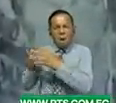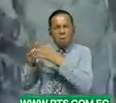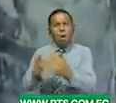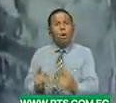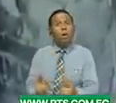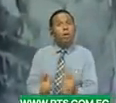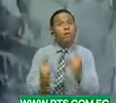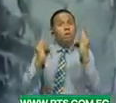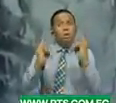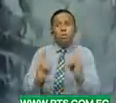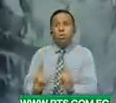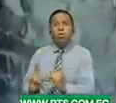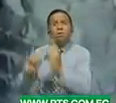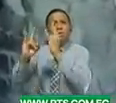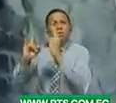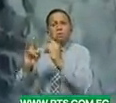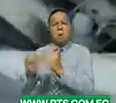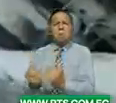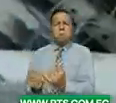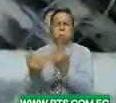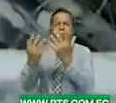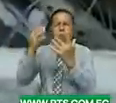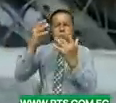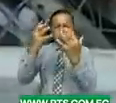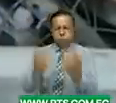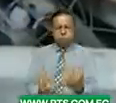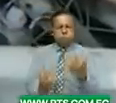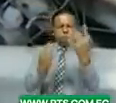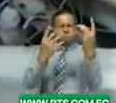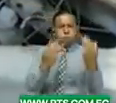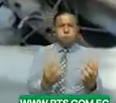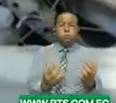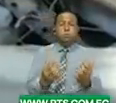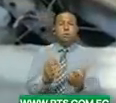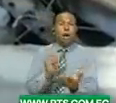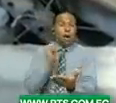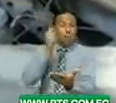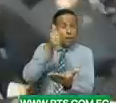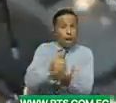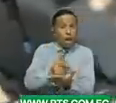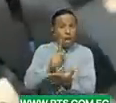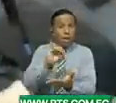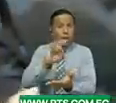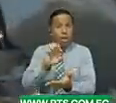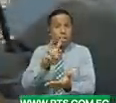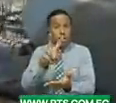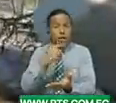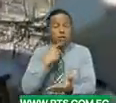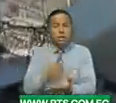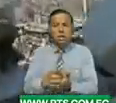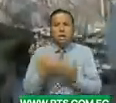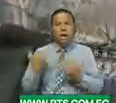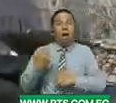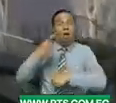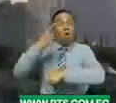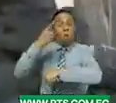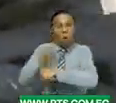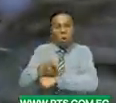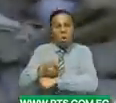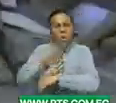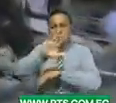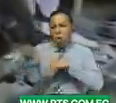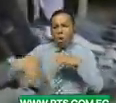zonas residenciales. En Kiev entró en vigor un toque de queda de 35 horas a partir de las 8 de la